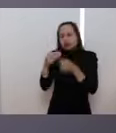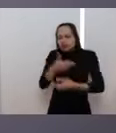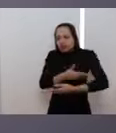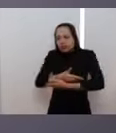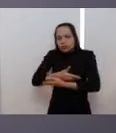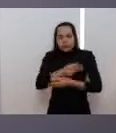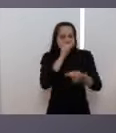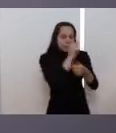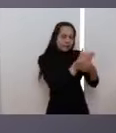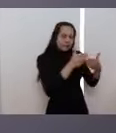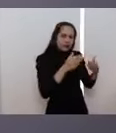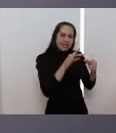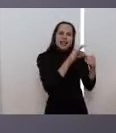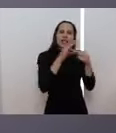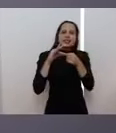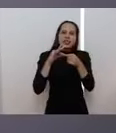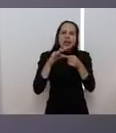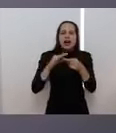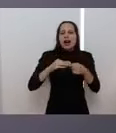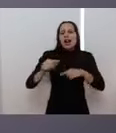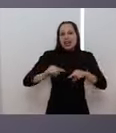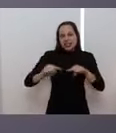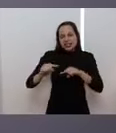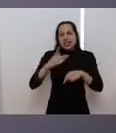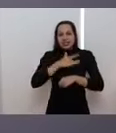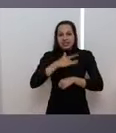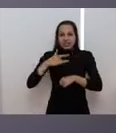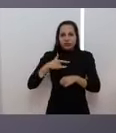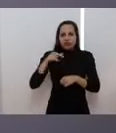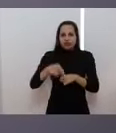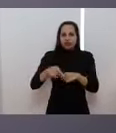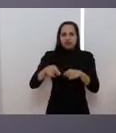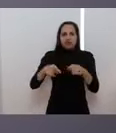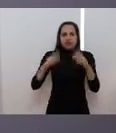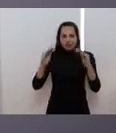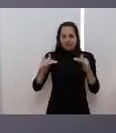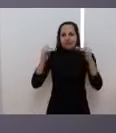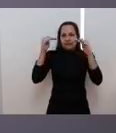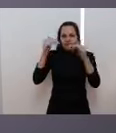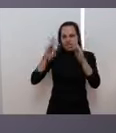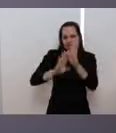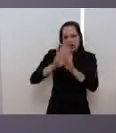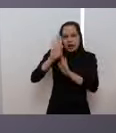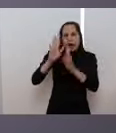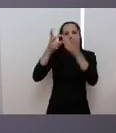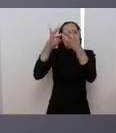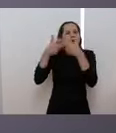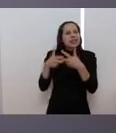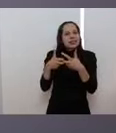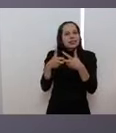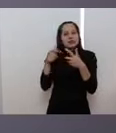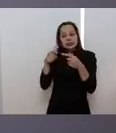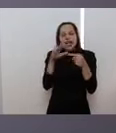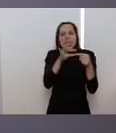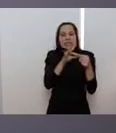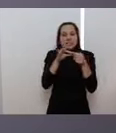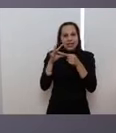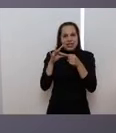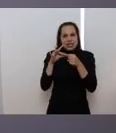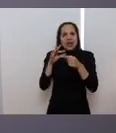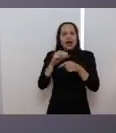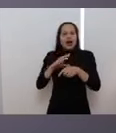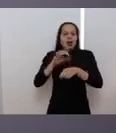especialista en gerencia en salud con programas de alto desarrollo empresarial especialista en docencia universitaria